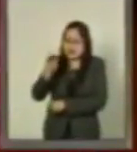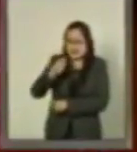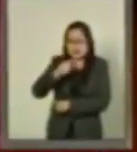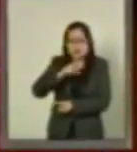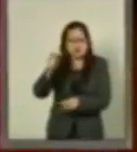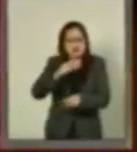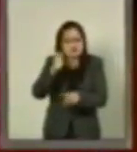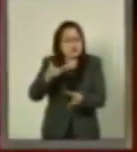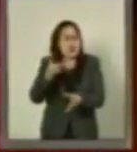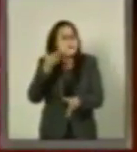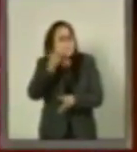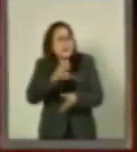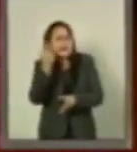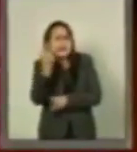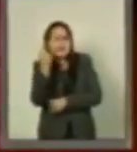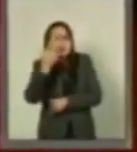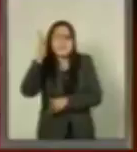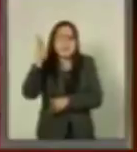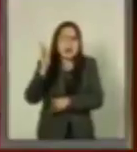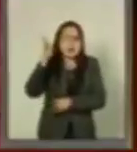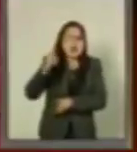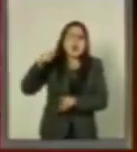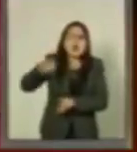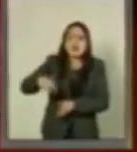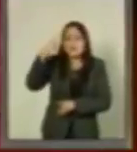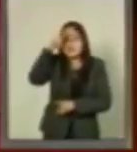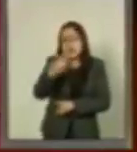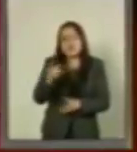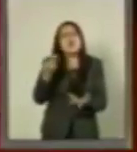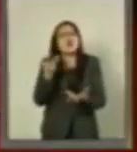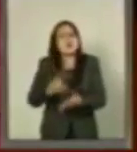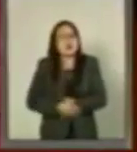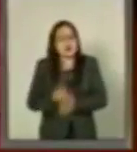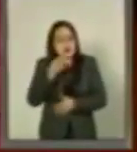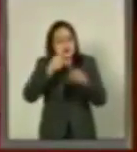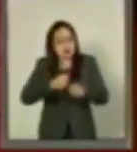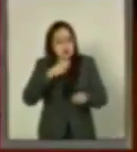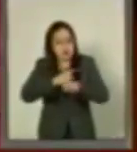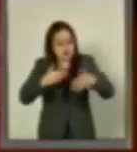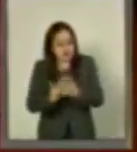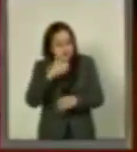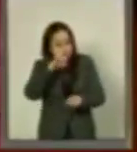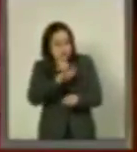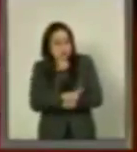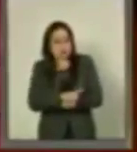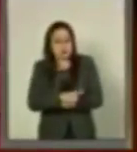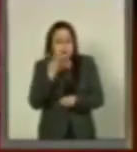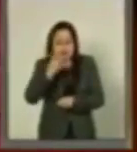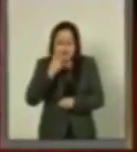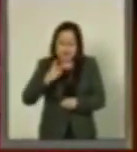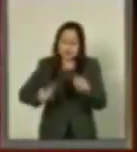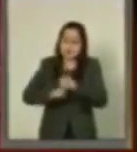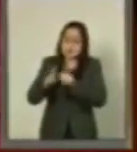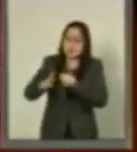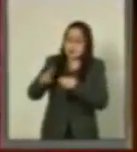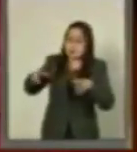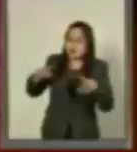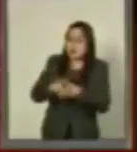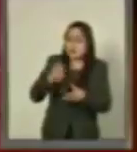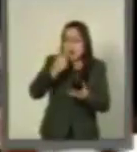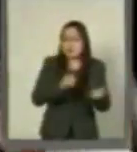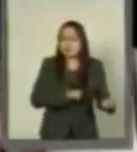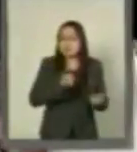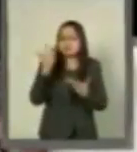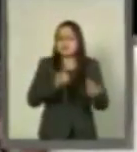traer? ¿Qué medidas? Es una situación de seguridad nacional y es una situación de tráfico